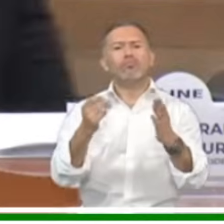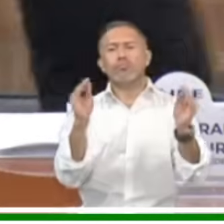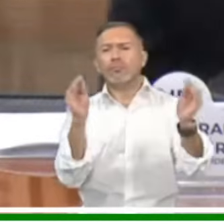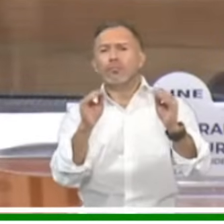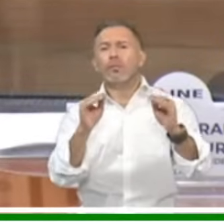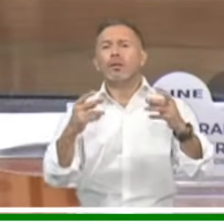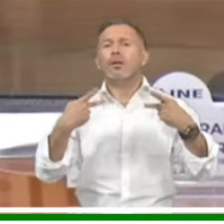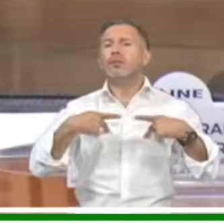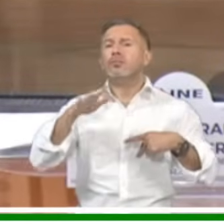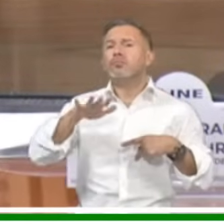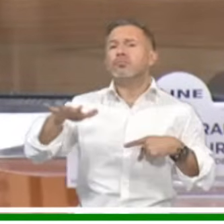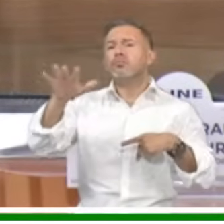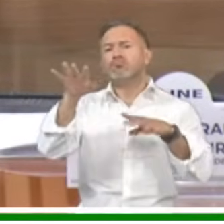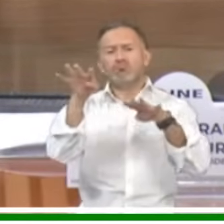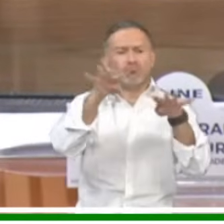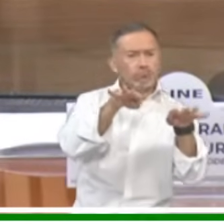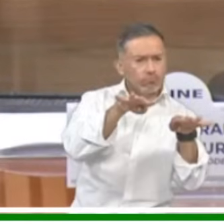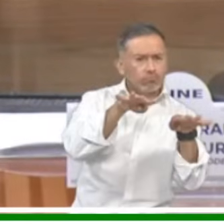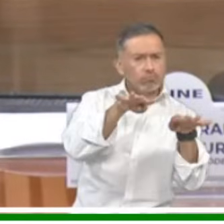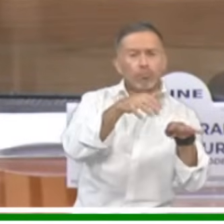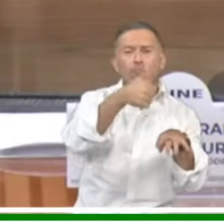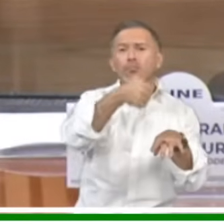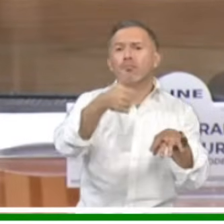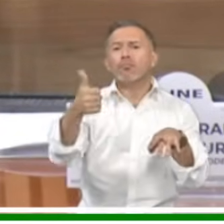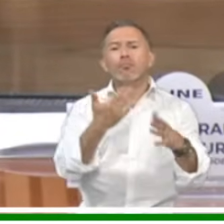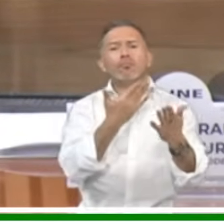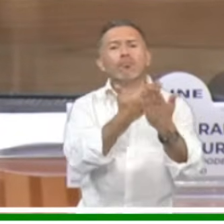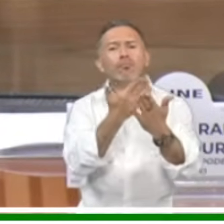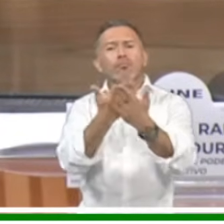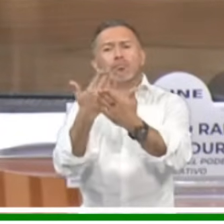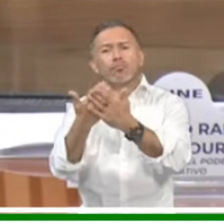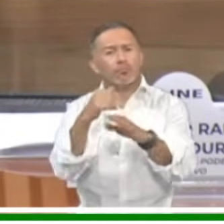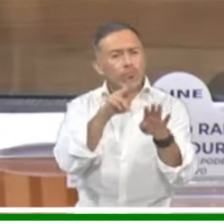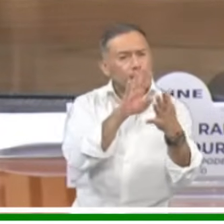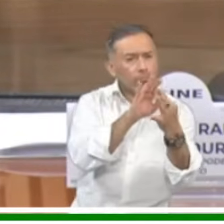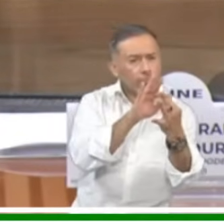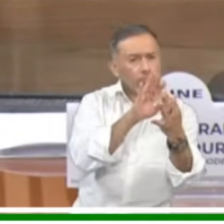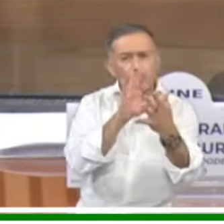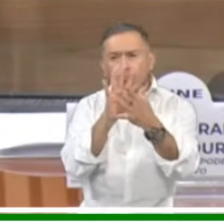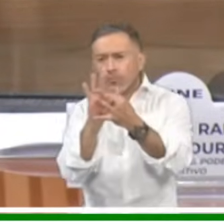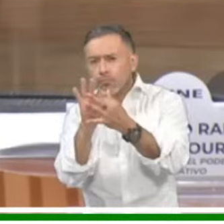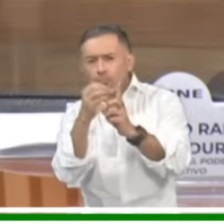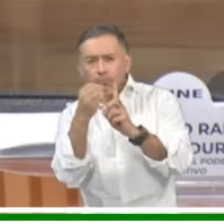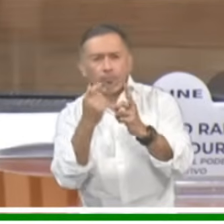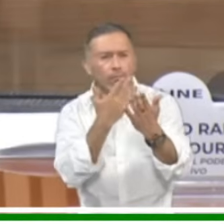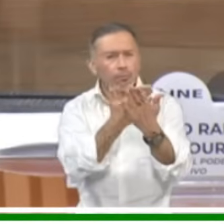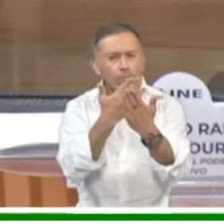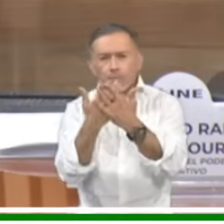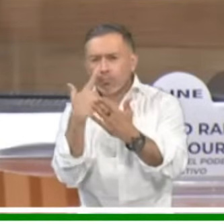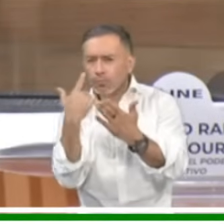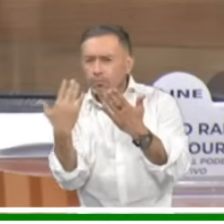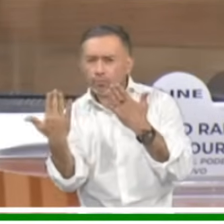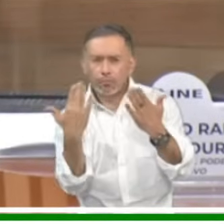ciudadanía pueda contrastar las propuestas, que conozca la forma de comunicarse de las y los